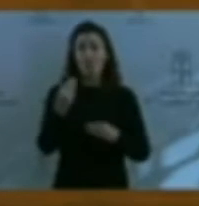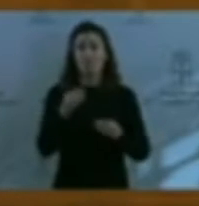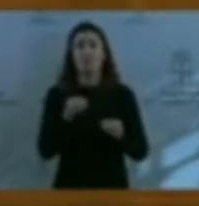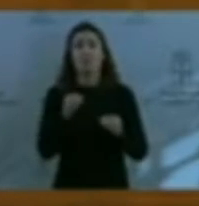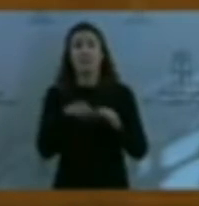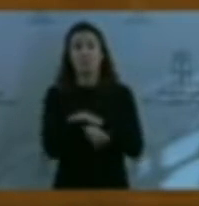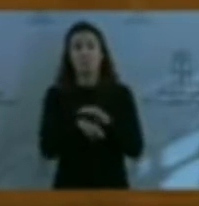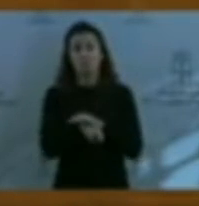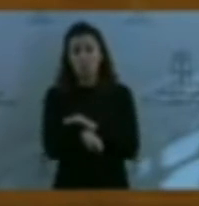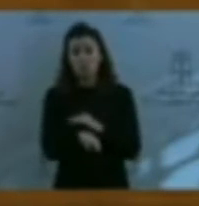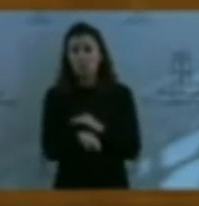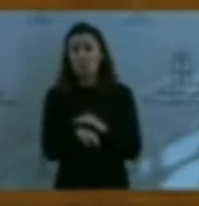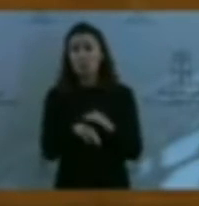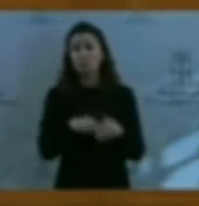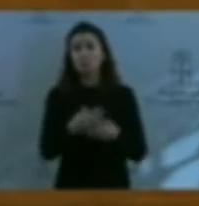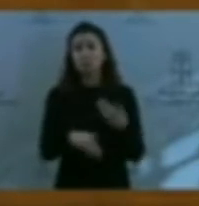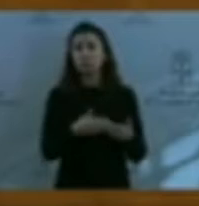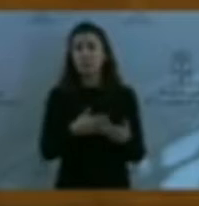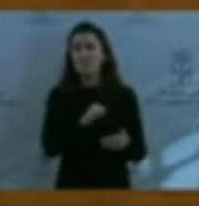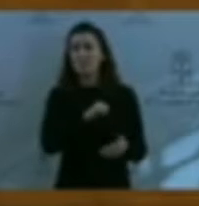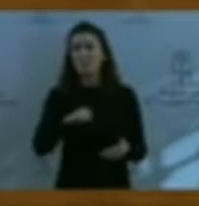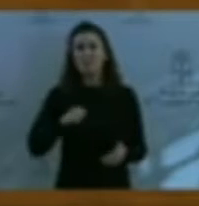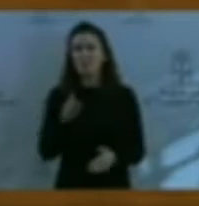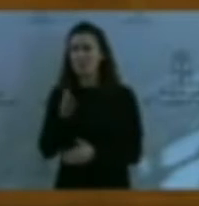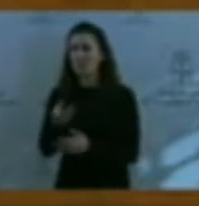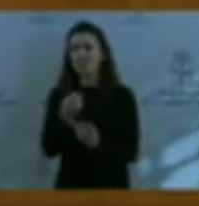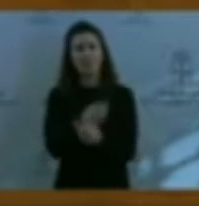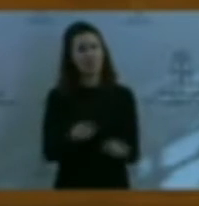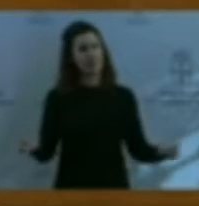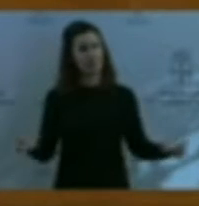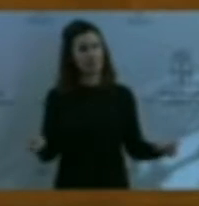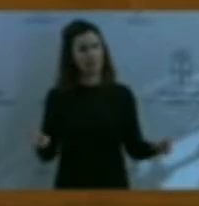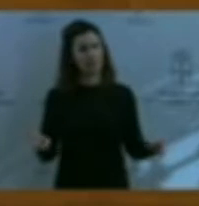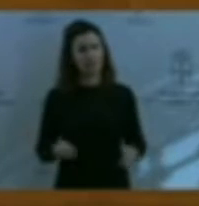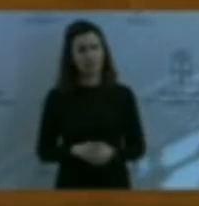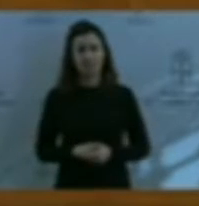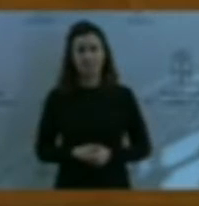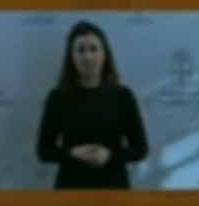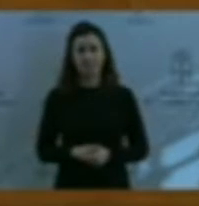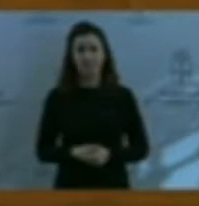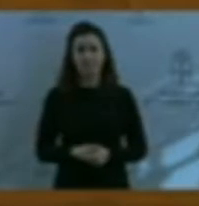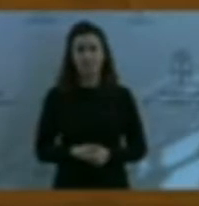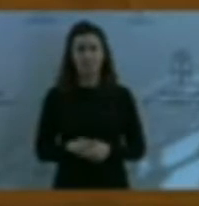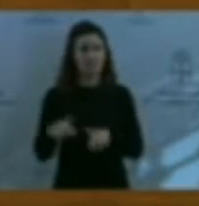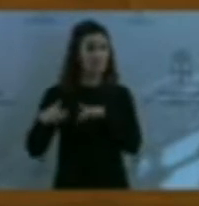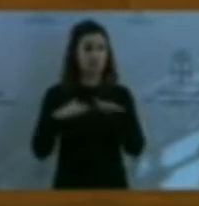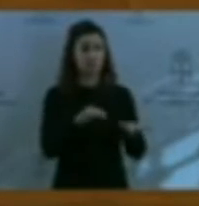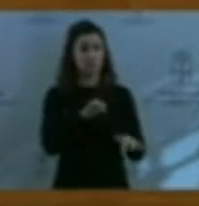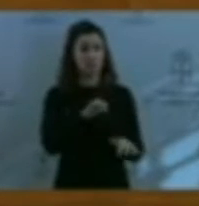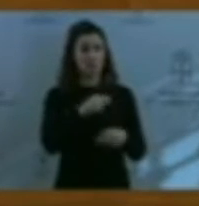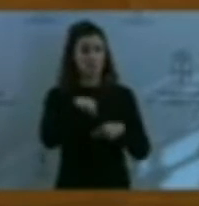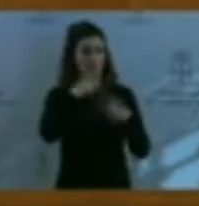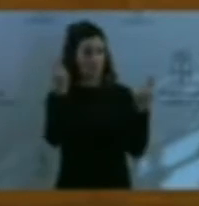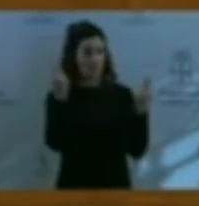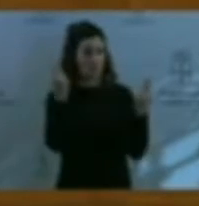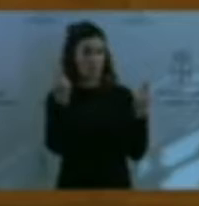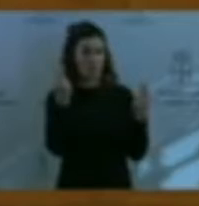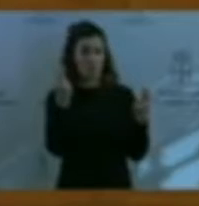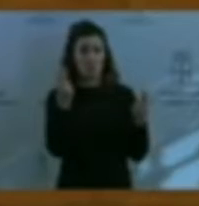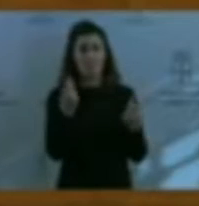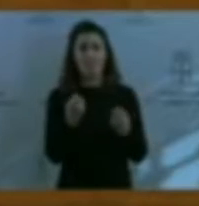privada. ¿Por qué? Porque se propondrán los medios disponibles para una eficaz gestión. Y